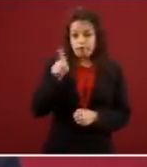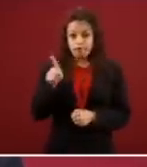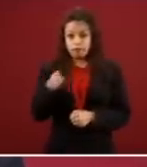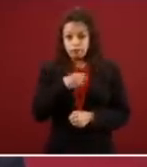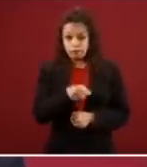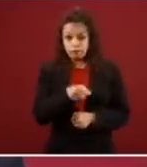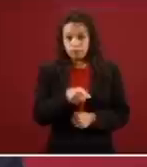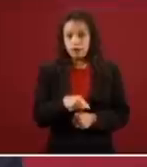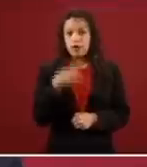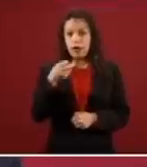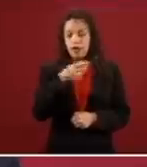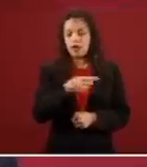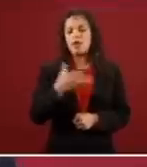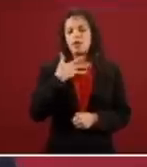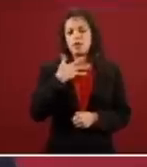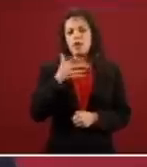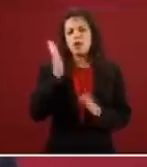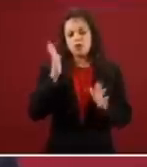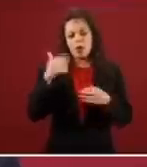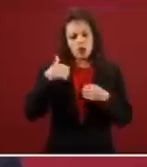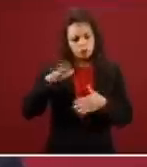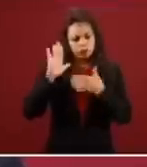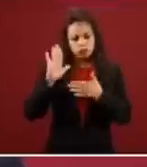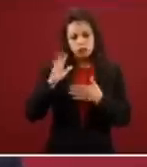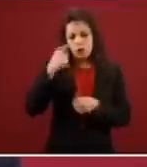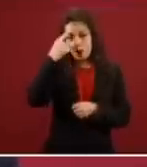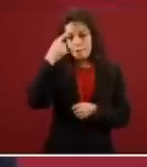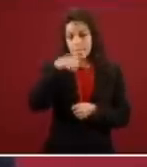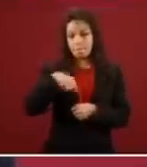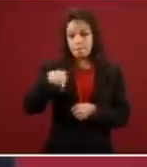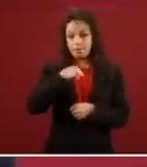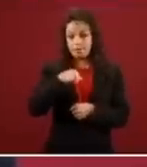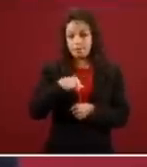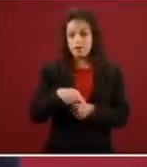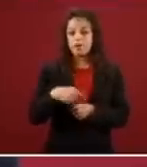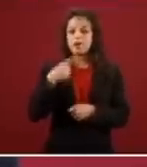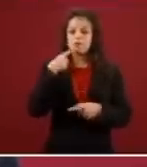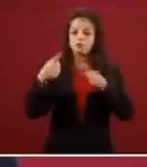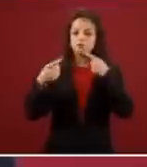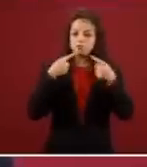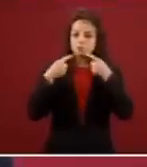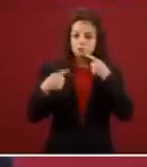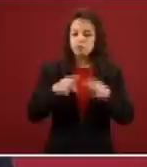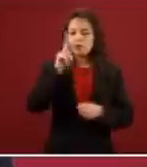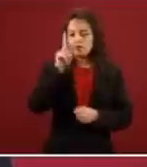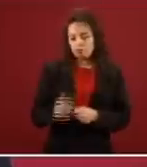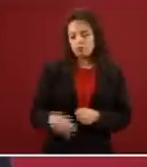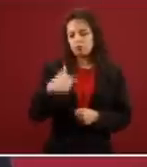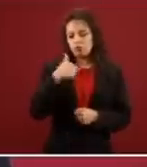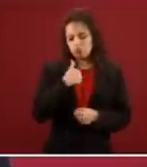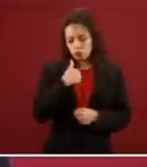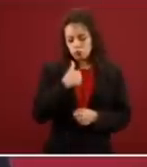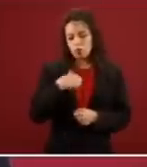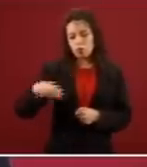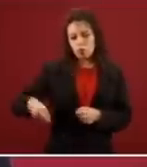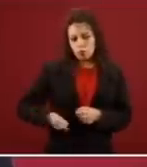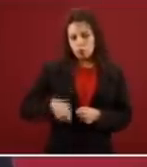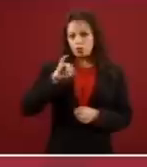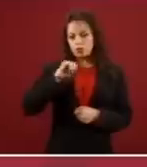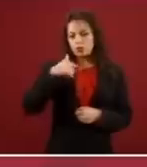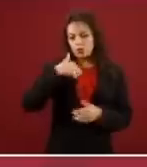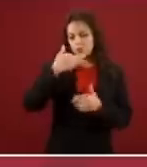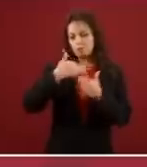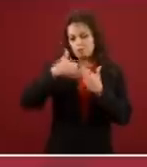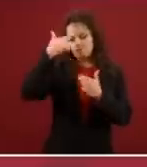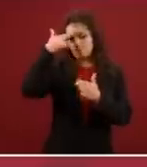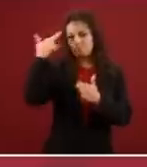días a hacer una declaración en un medio de circulación nacional donde reconozcan que cometieron estas irregularidades y que